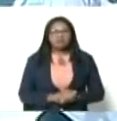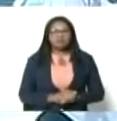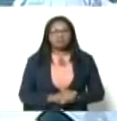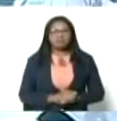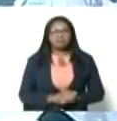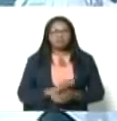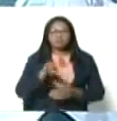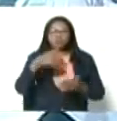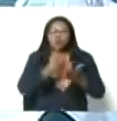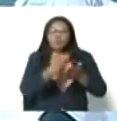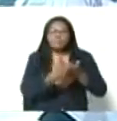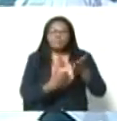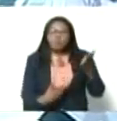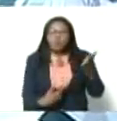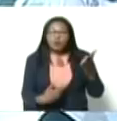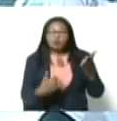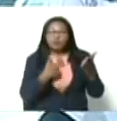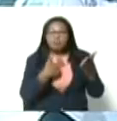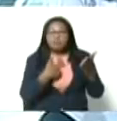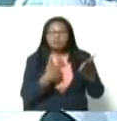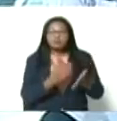han propuesto